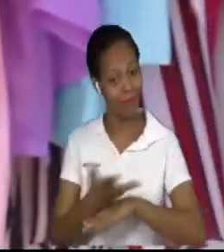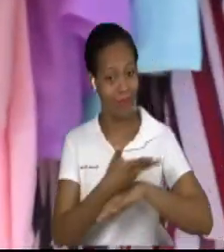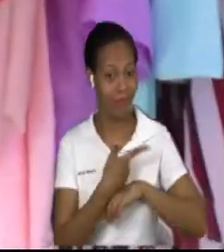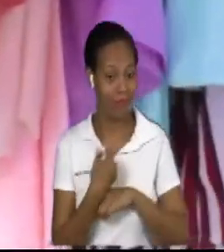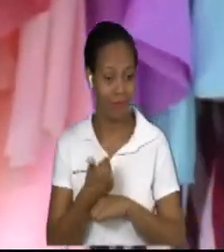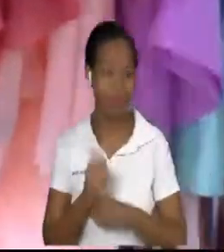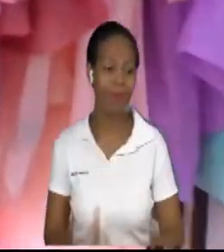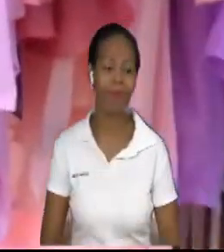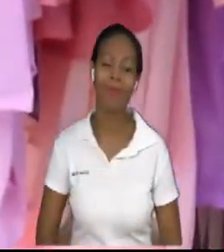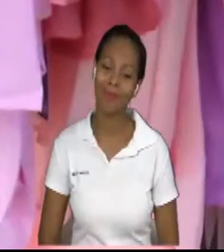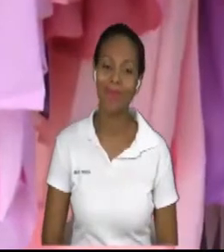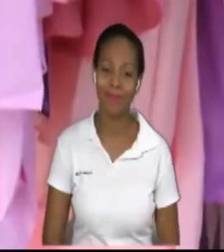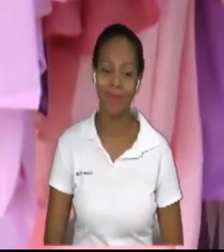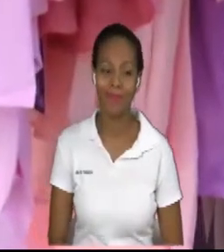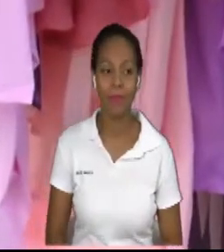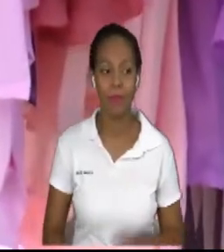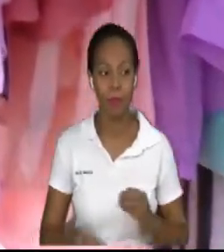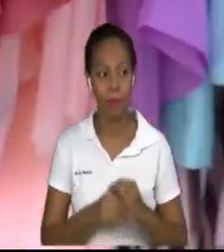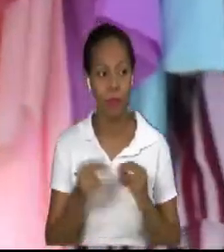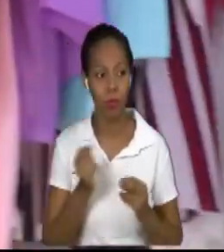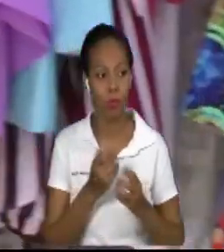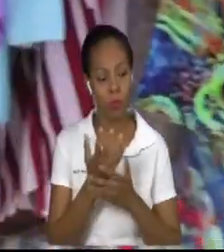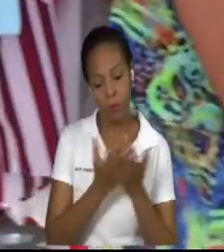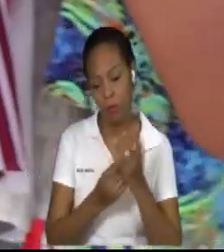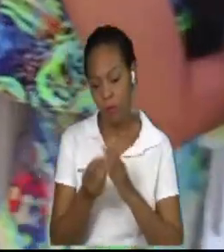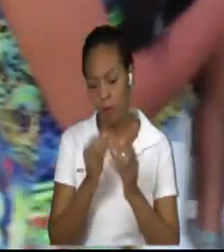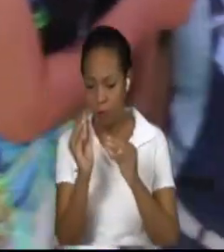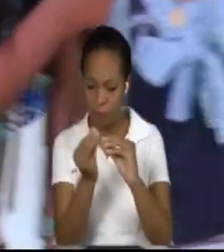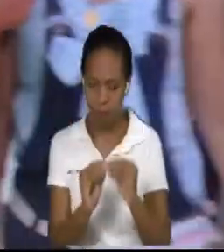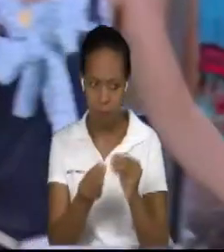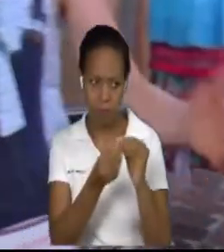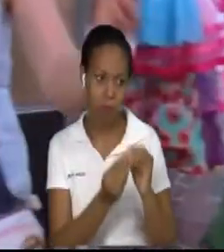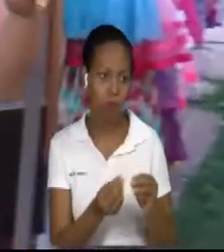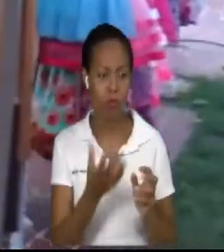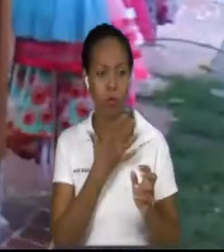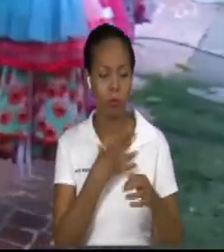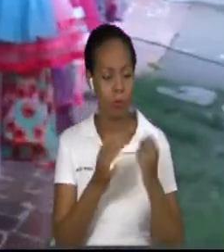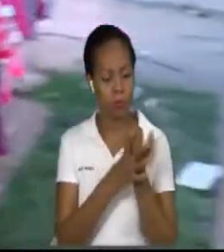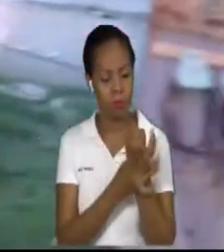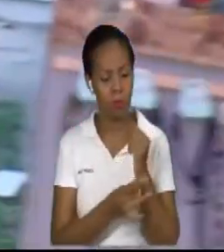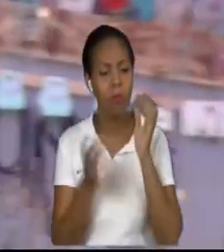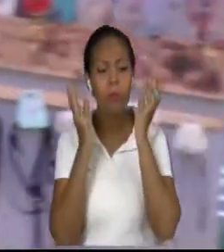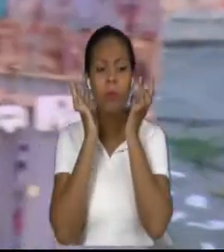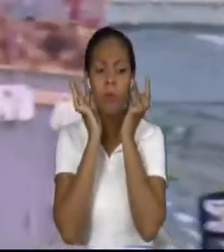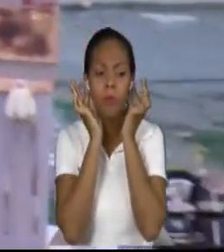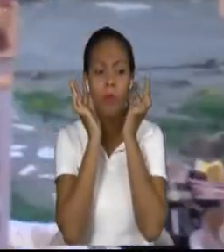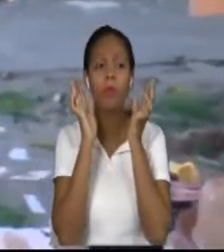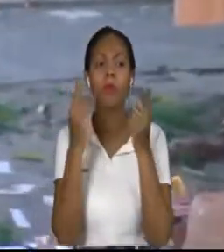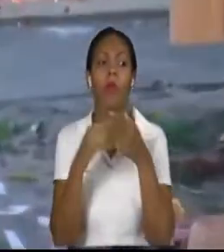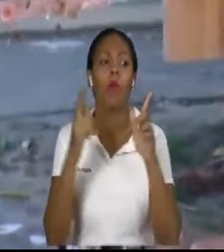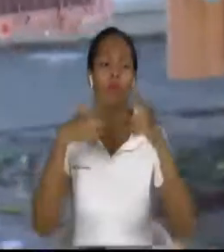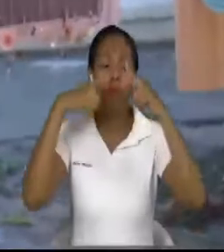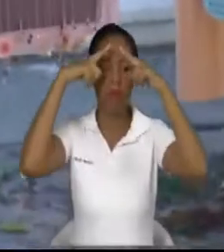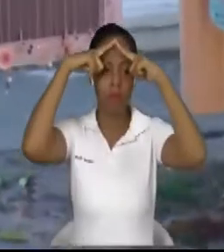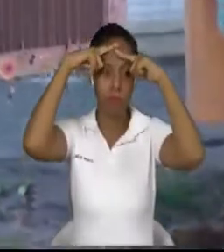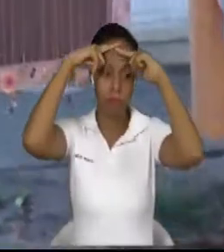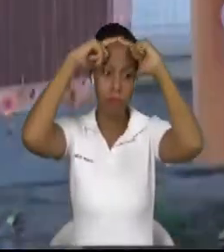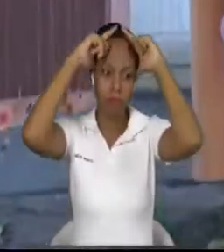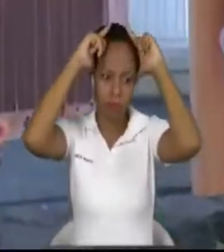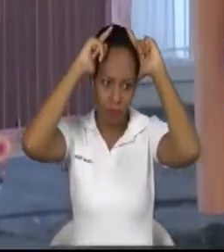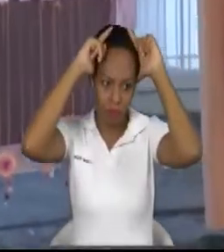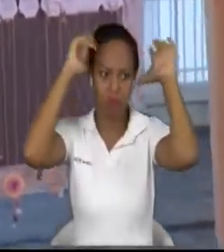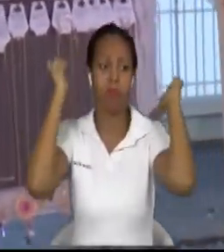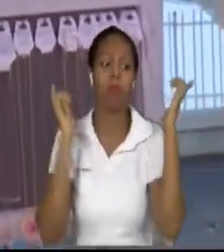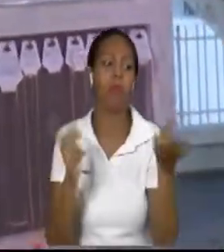propagamos todo lo que es el arte con las manos, todo lo que es bisutería, manejamos todo lo que también es diademas,